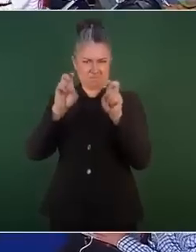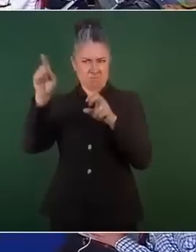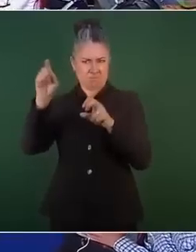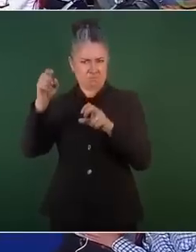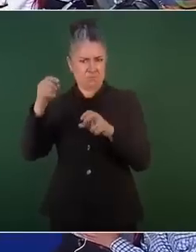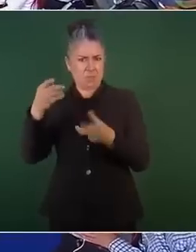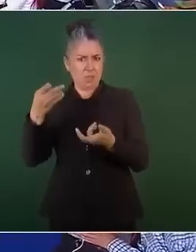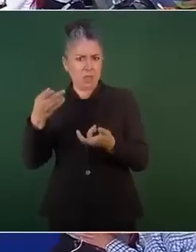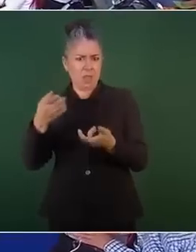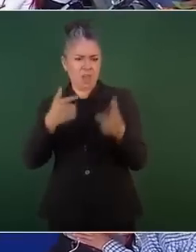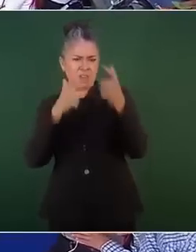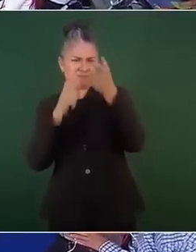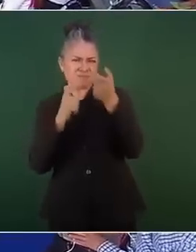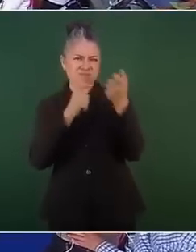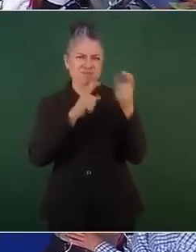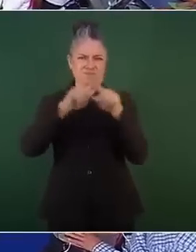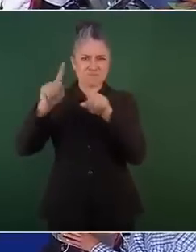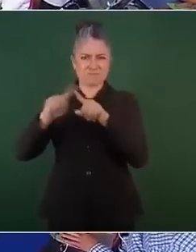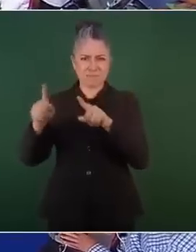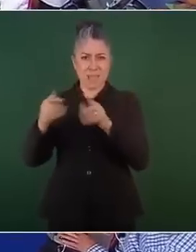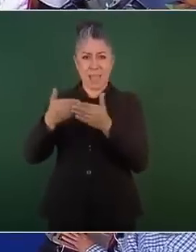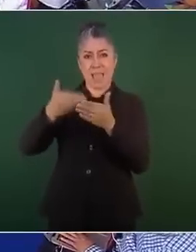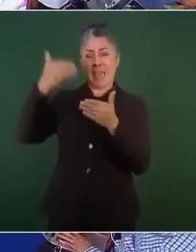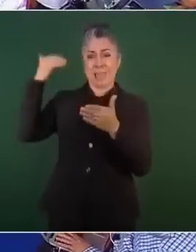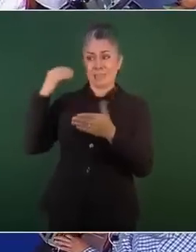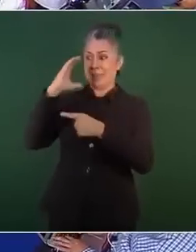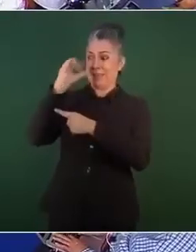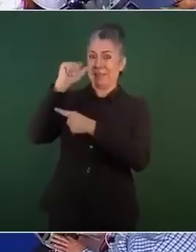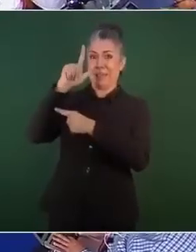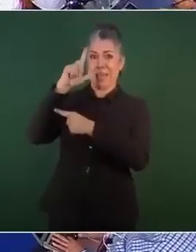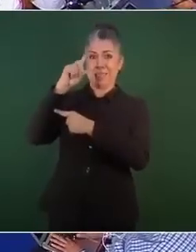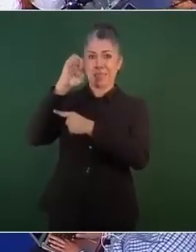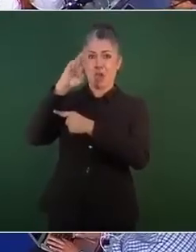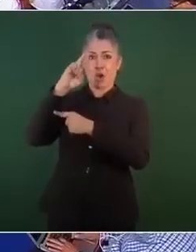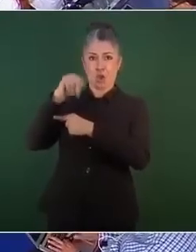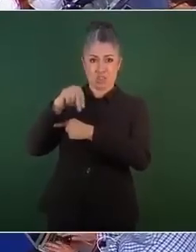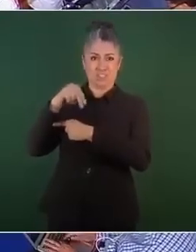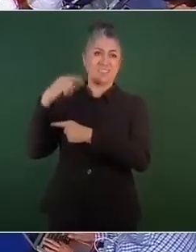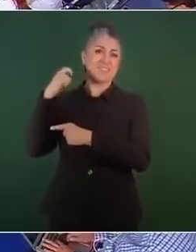Eso ya no sucede, ni lo vamos a permitir.